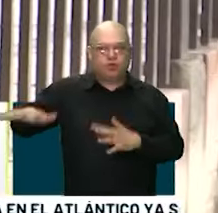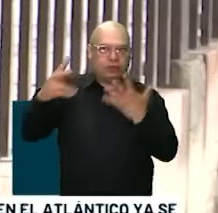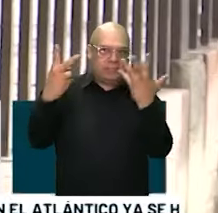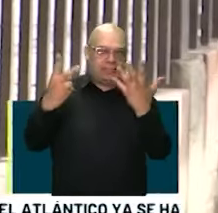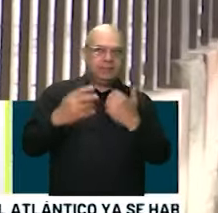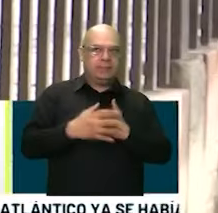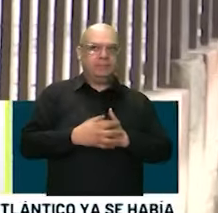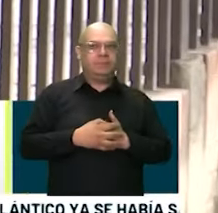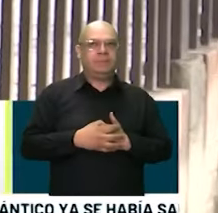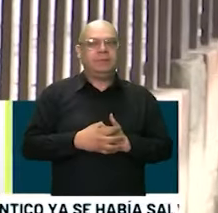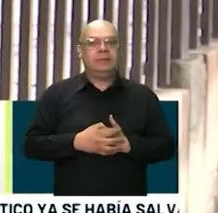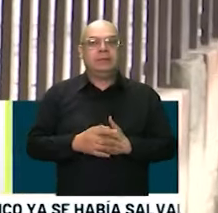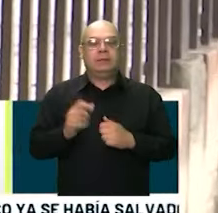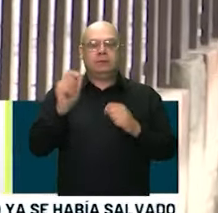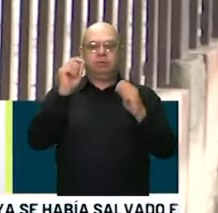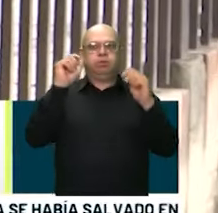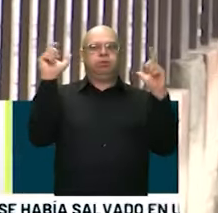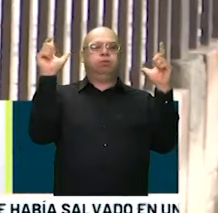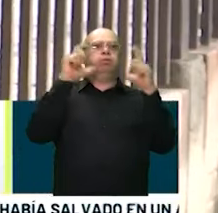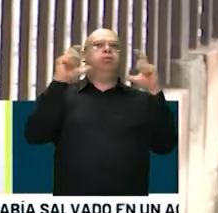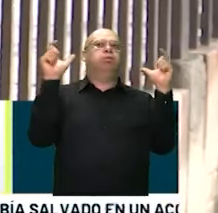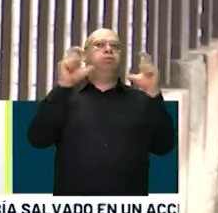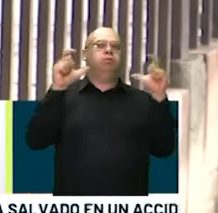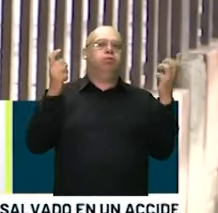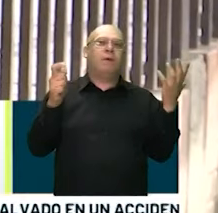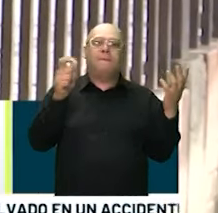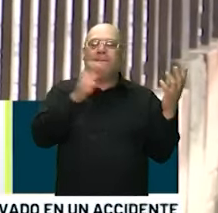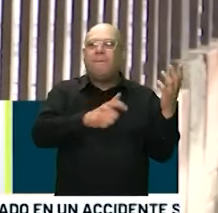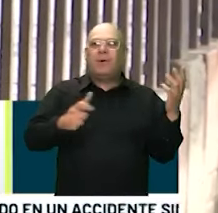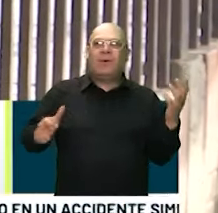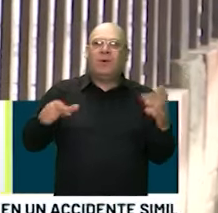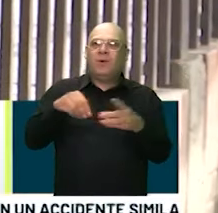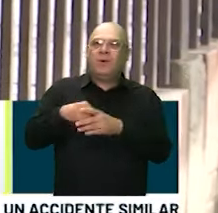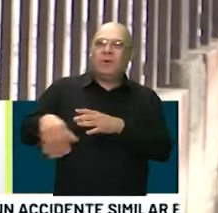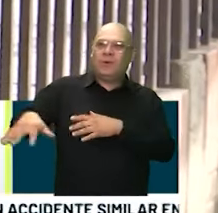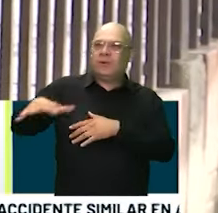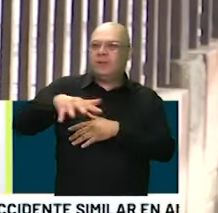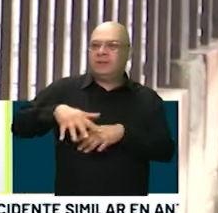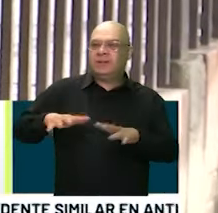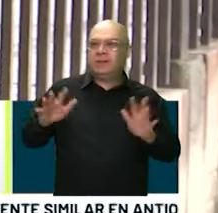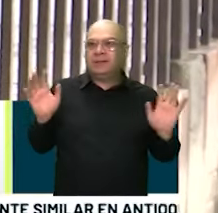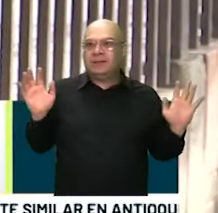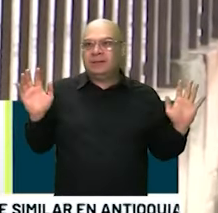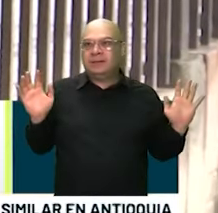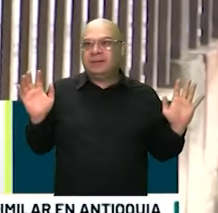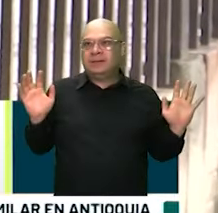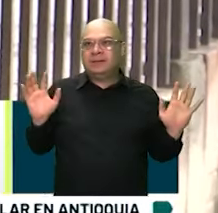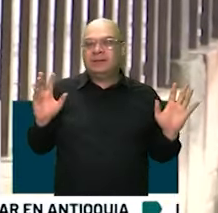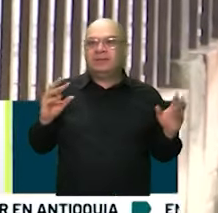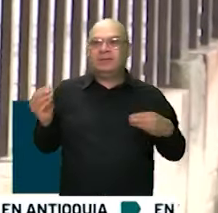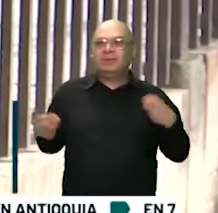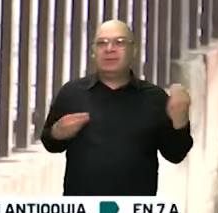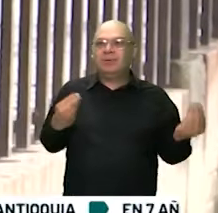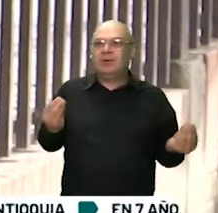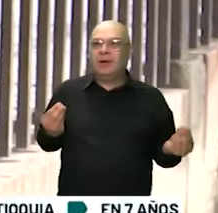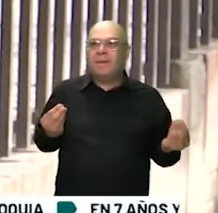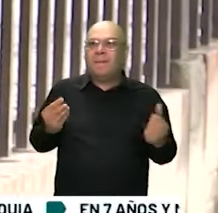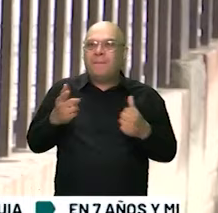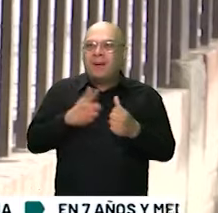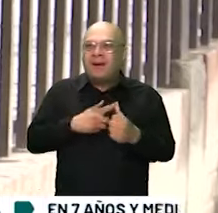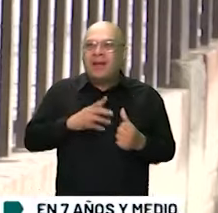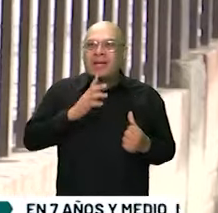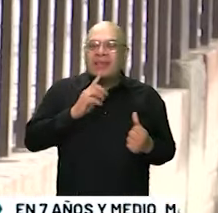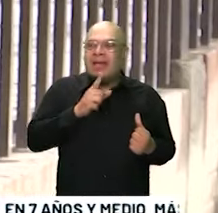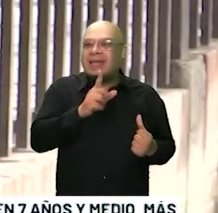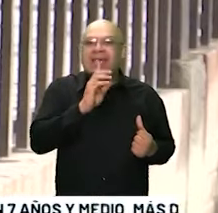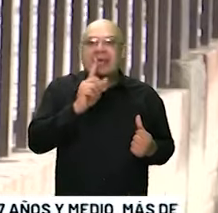nosotros sorprendido. Si esas personas iban a hacer eso, debían primero identificar a las personas,